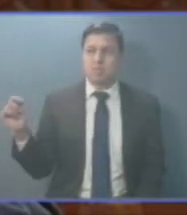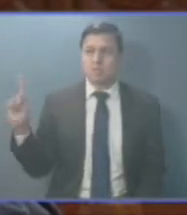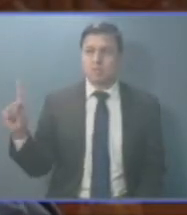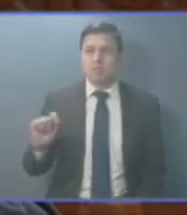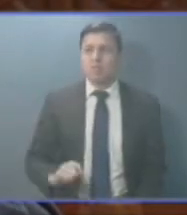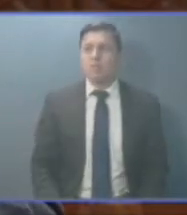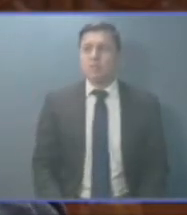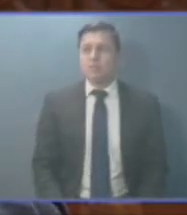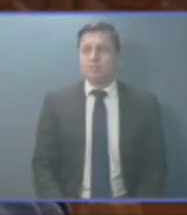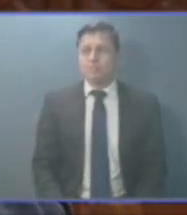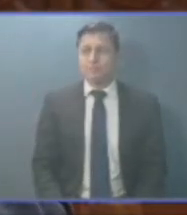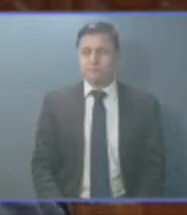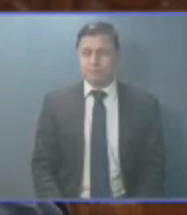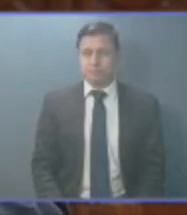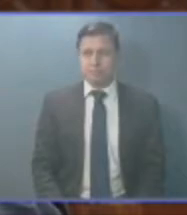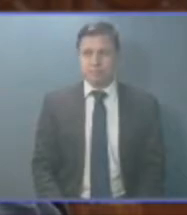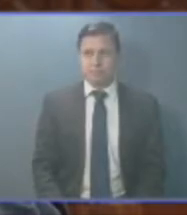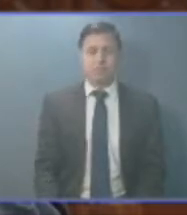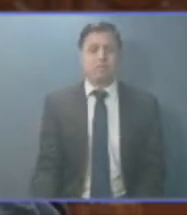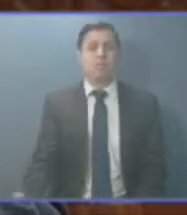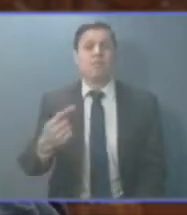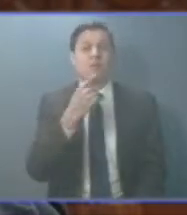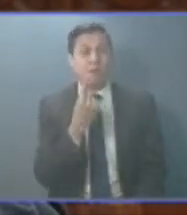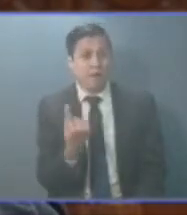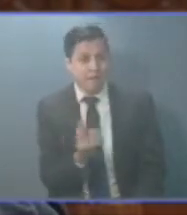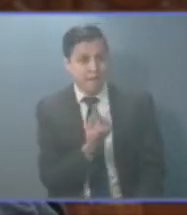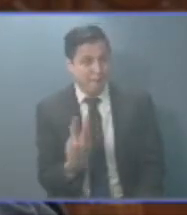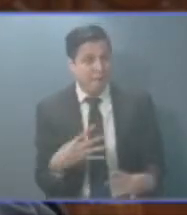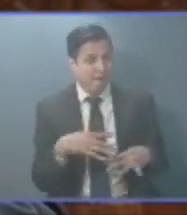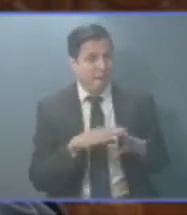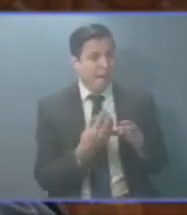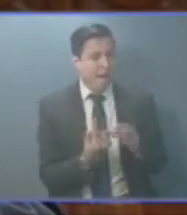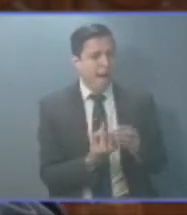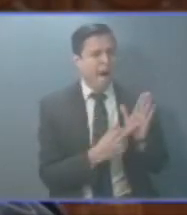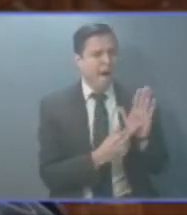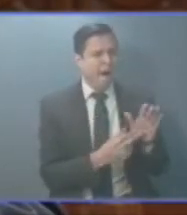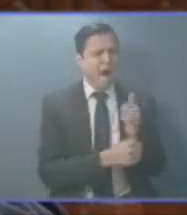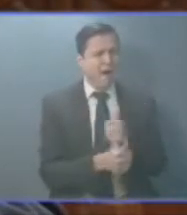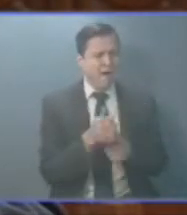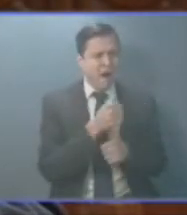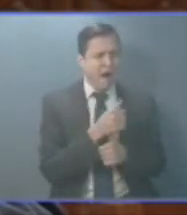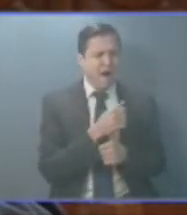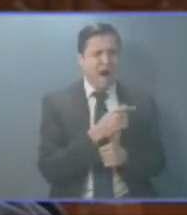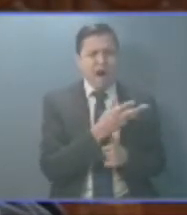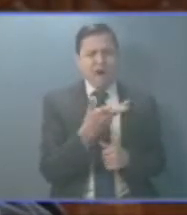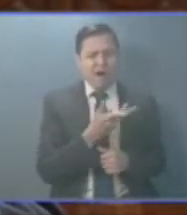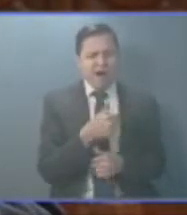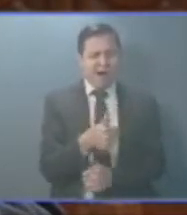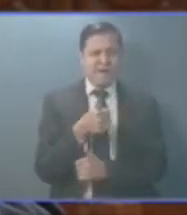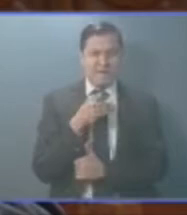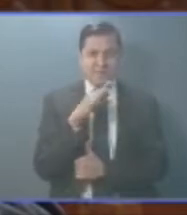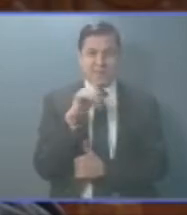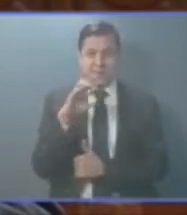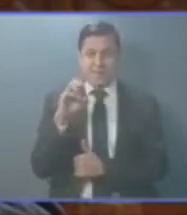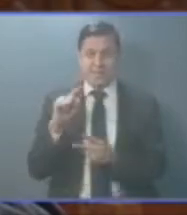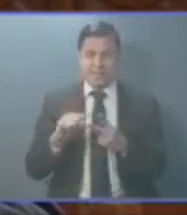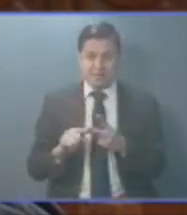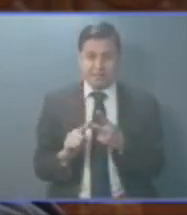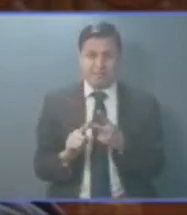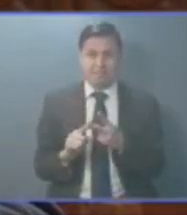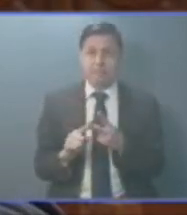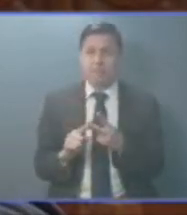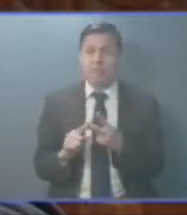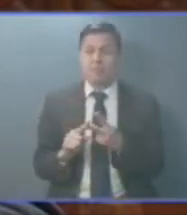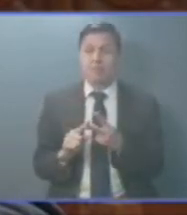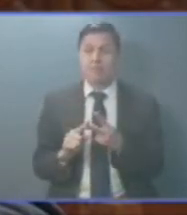21-1. Los miembros representantes propietarios y suplentes de los veteranos militares de la Fuerza Armada y excombatientes